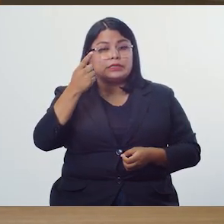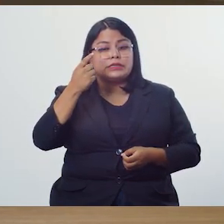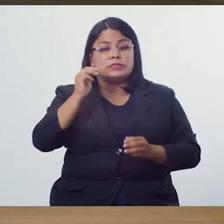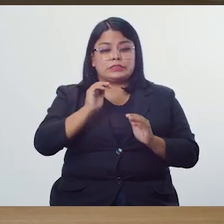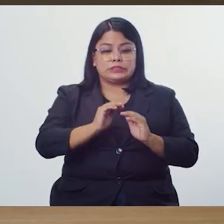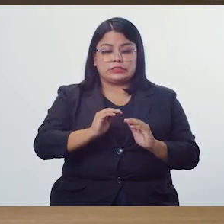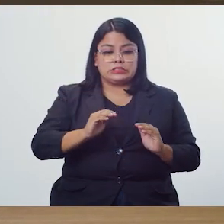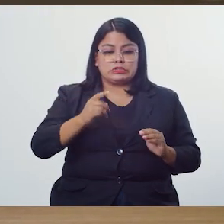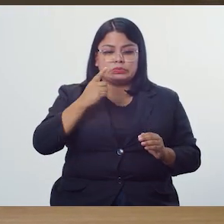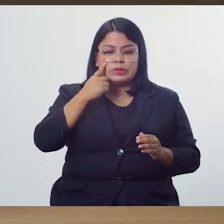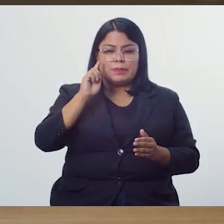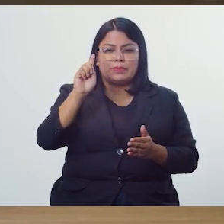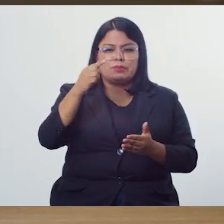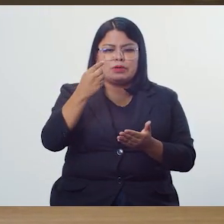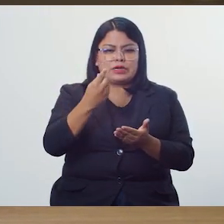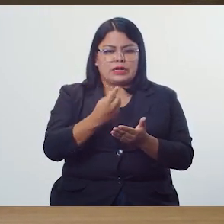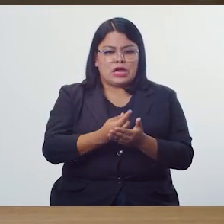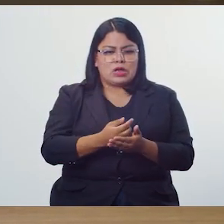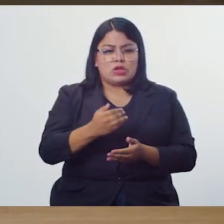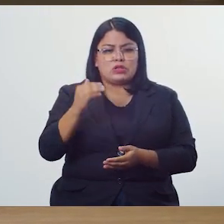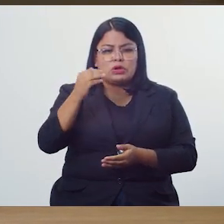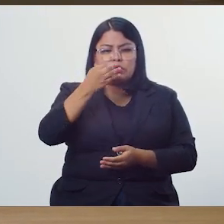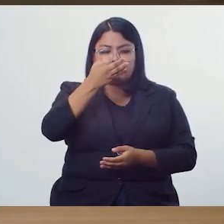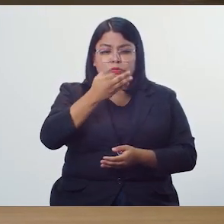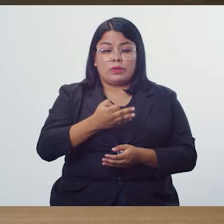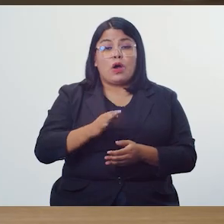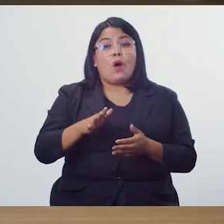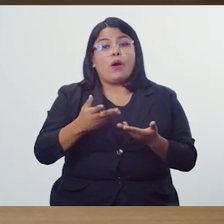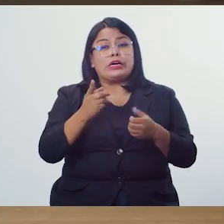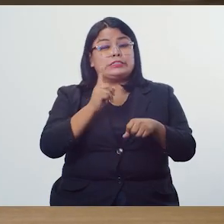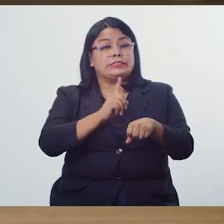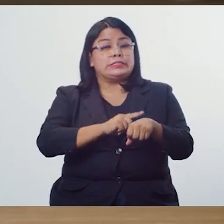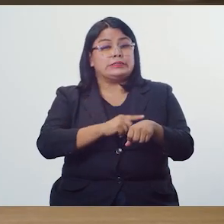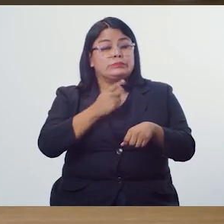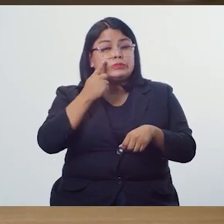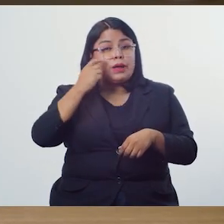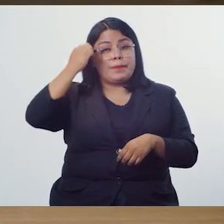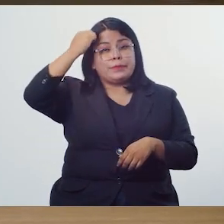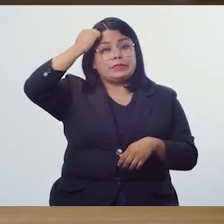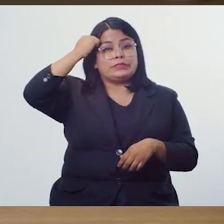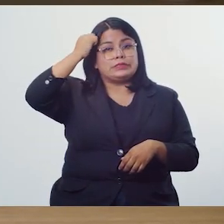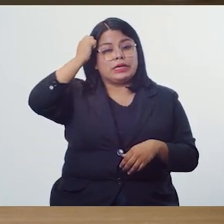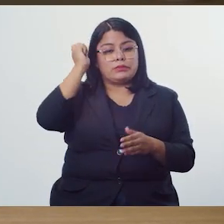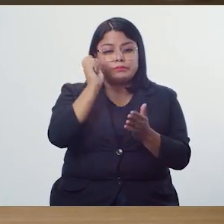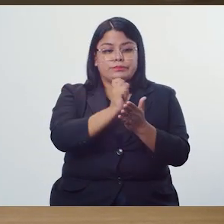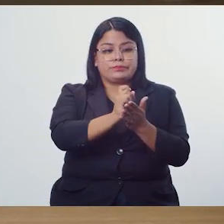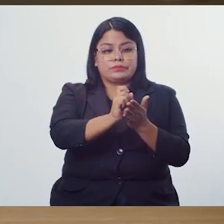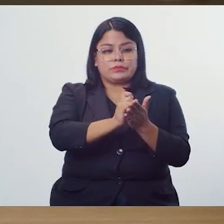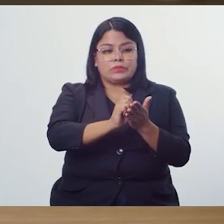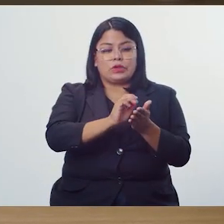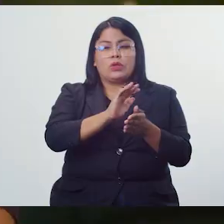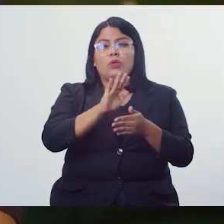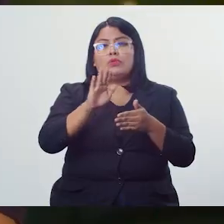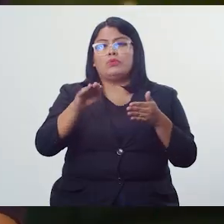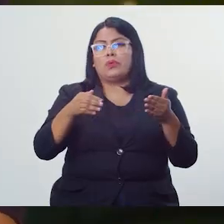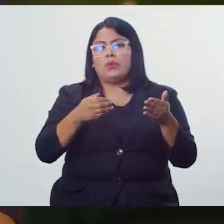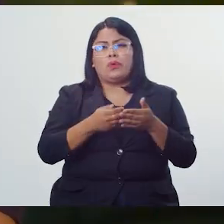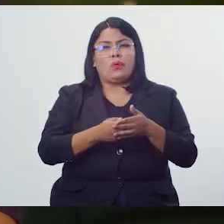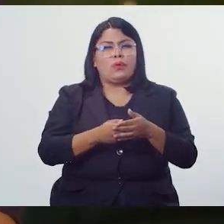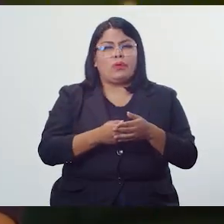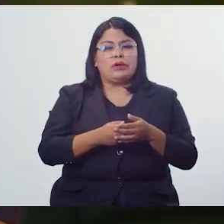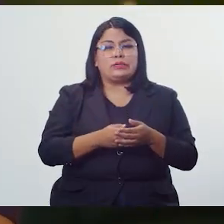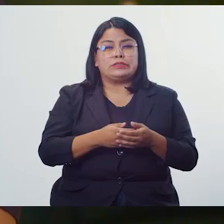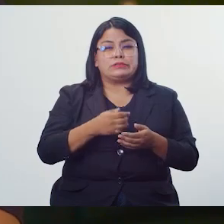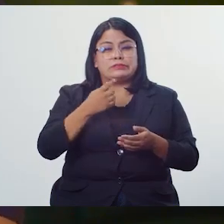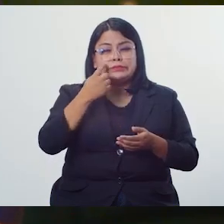enfrentan a un primer grado en la educación formal o en el momento en que se enfrenten con el aprendizaje del código, todos estos predictores que tú acabas